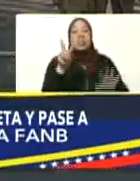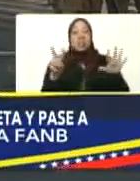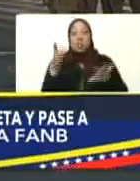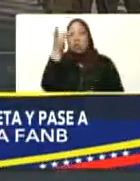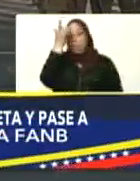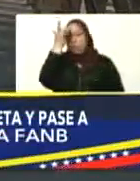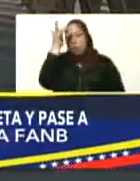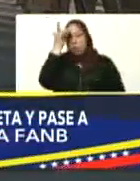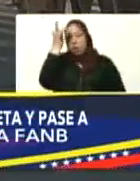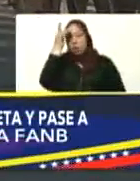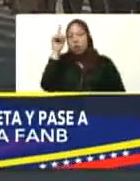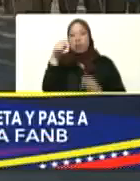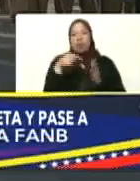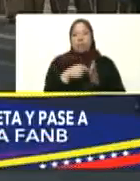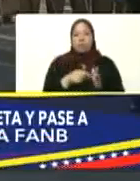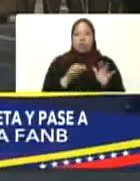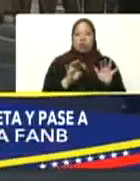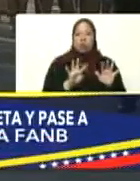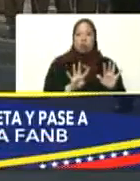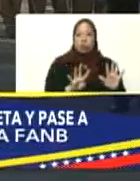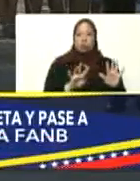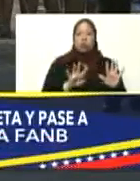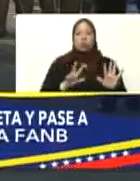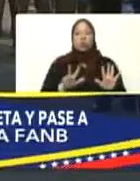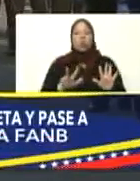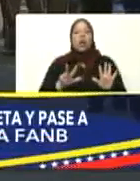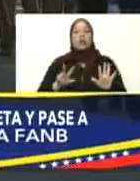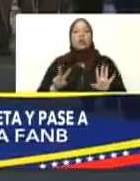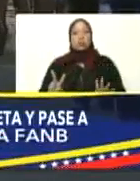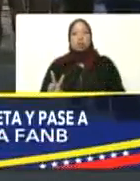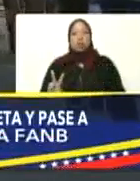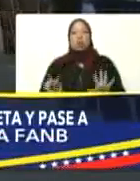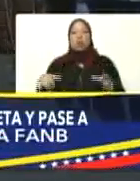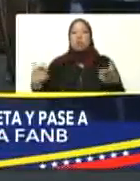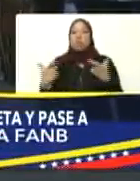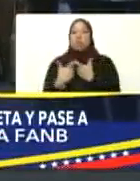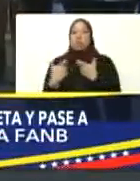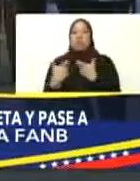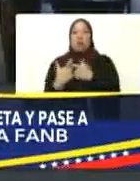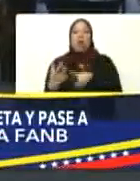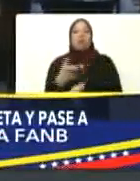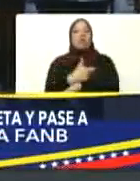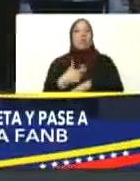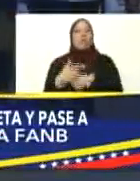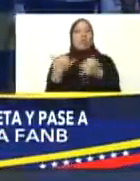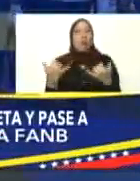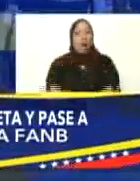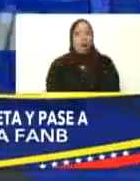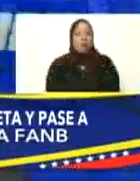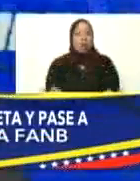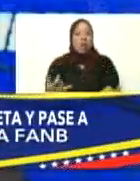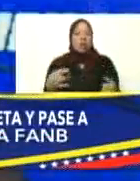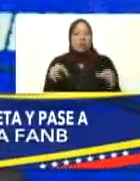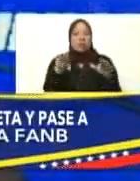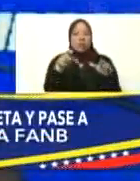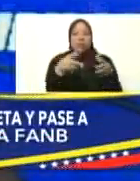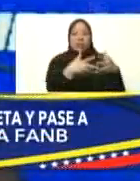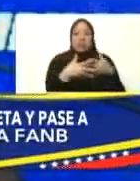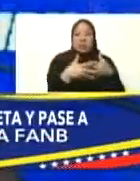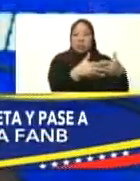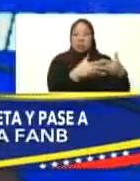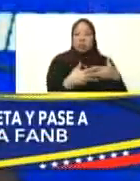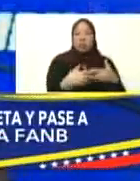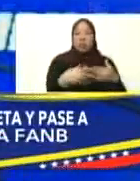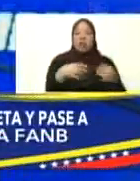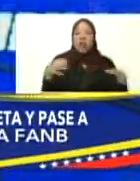de febrero de 1989 contra el inmoral gobierno de turno y las medidas neoliberales del Fondo